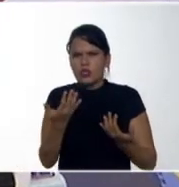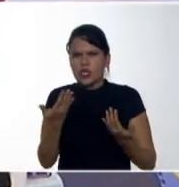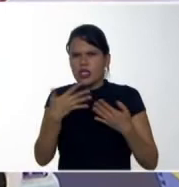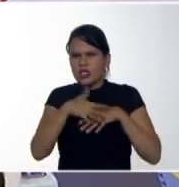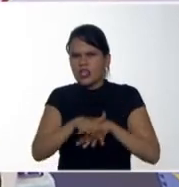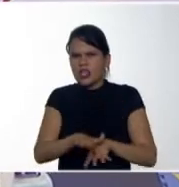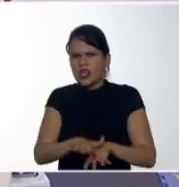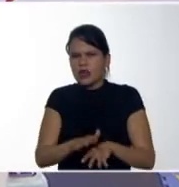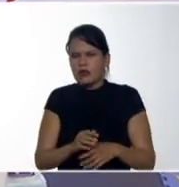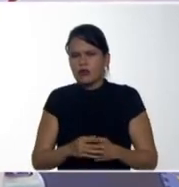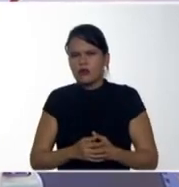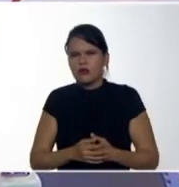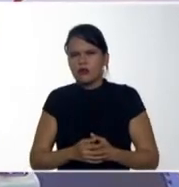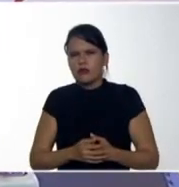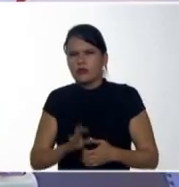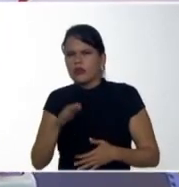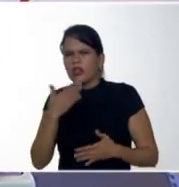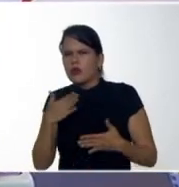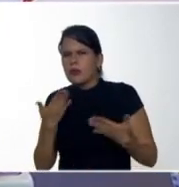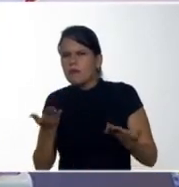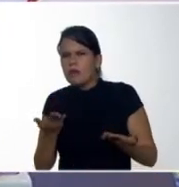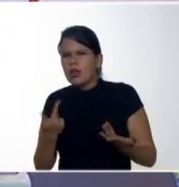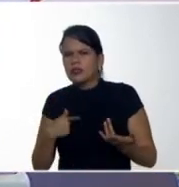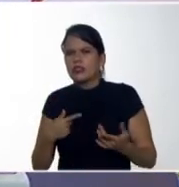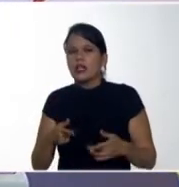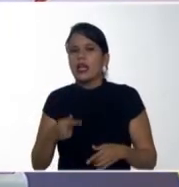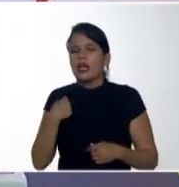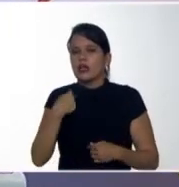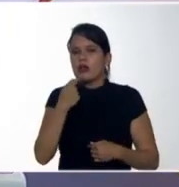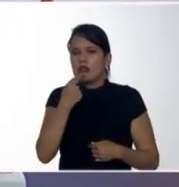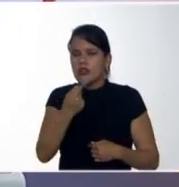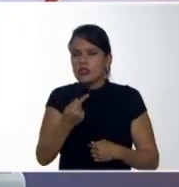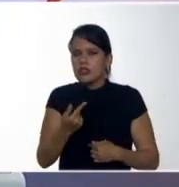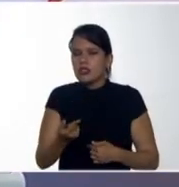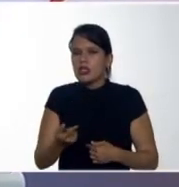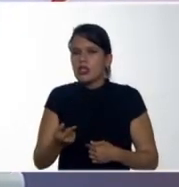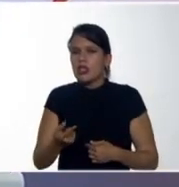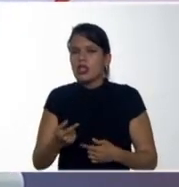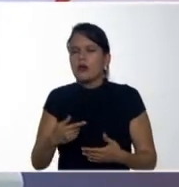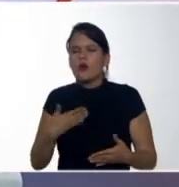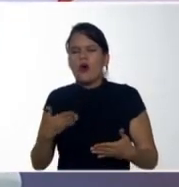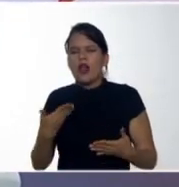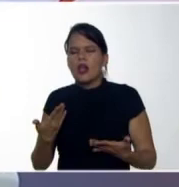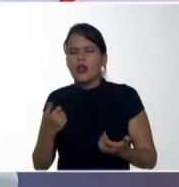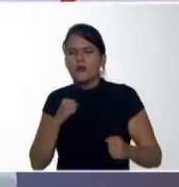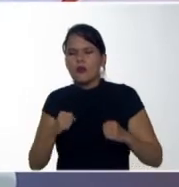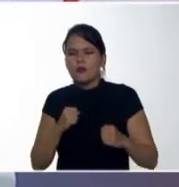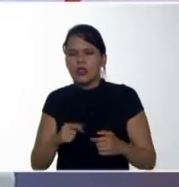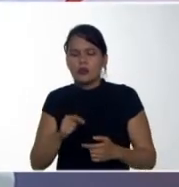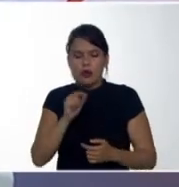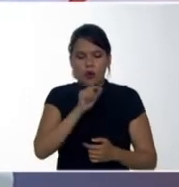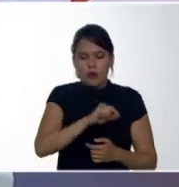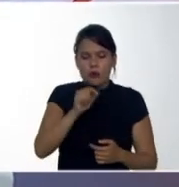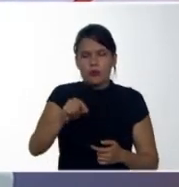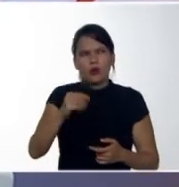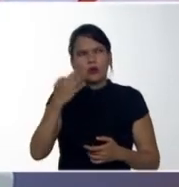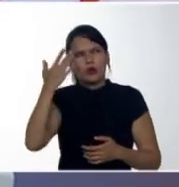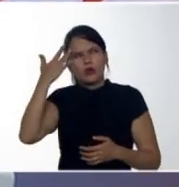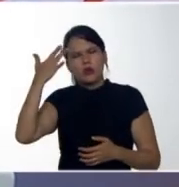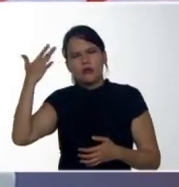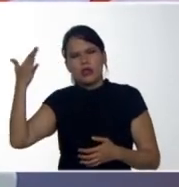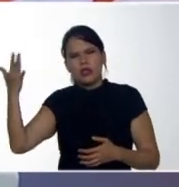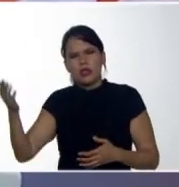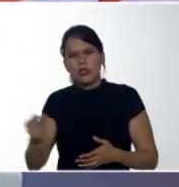la trayectoria, que no es más que es la que nos indica qué tipo de movimiento a través de los puntos imaginarios que